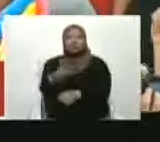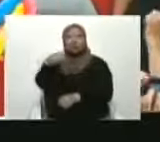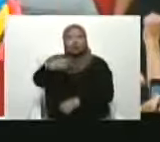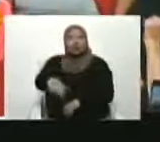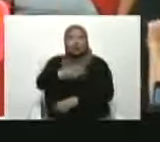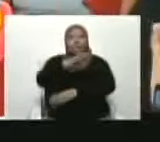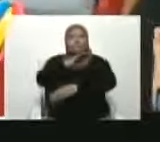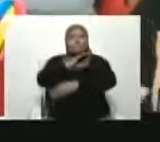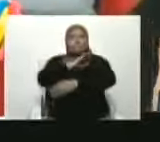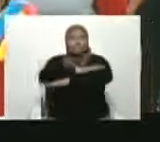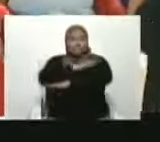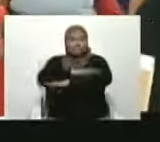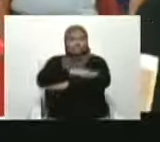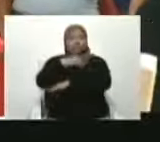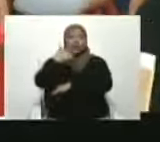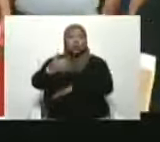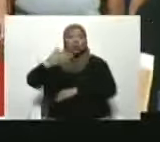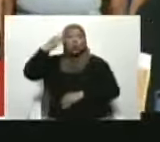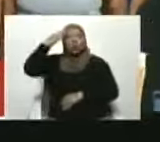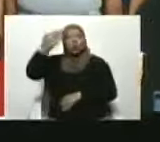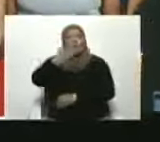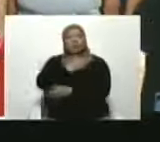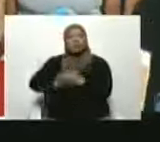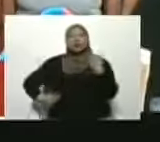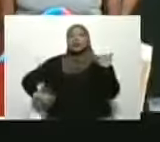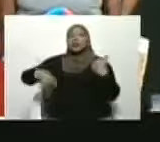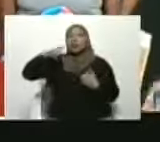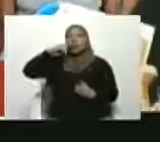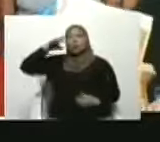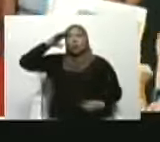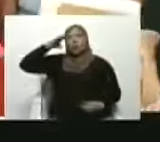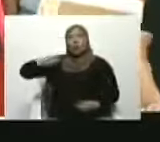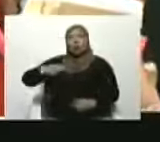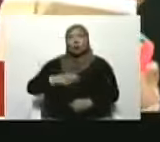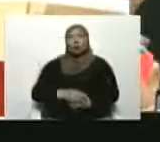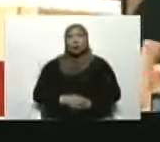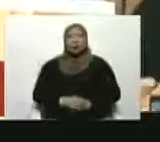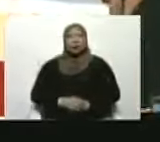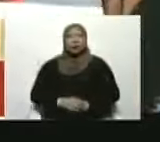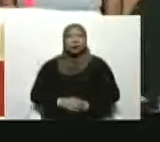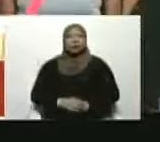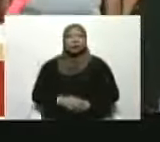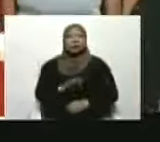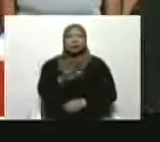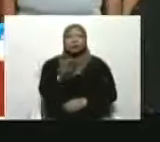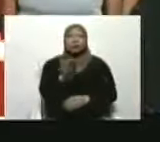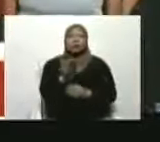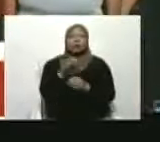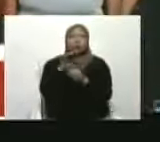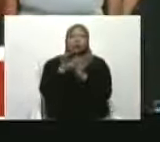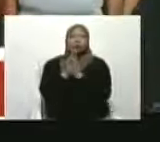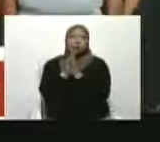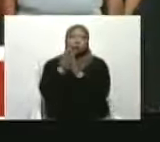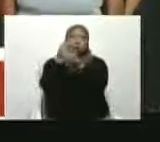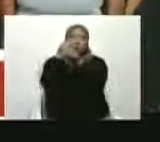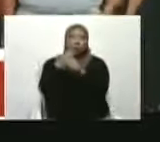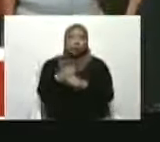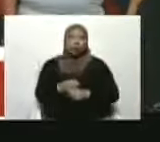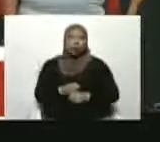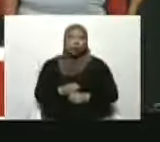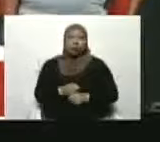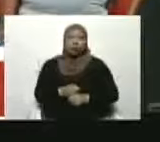aquí vamos a mandarle un saludo a Nicolás desde aquí pues ya va ya va calmen calmen por